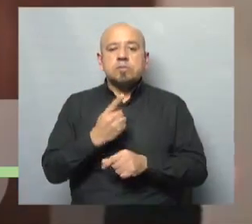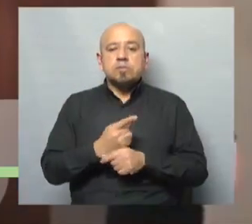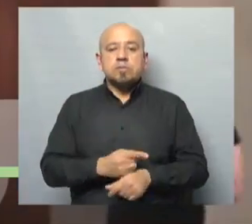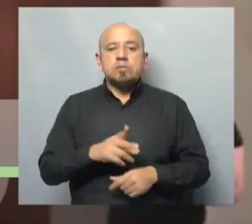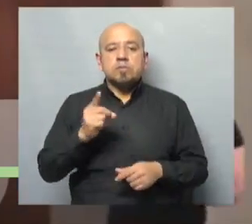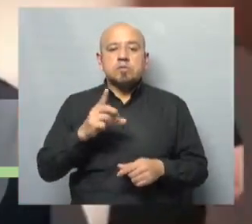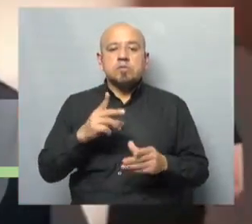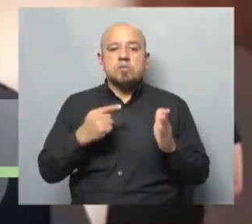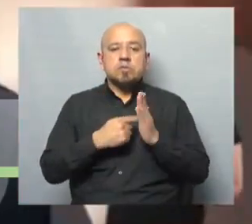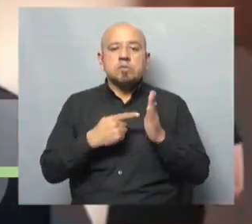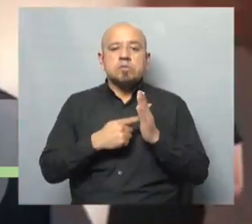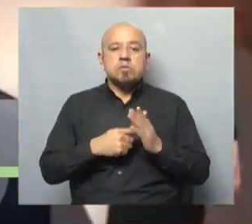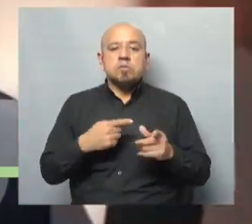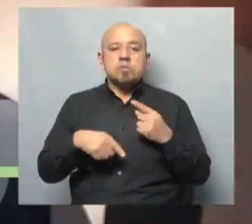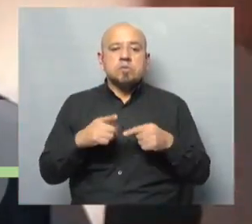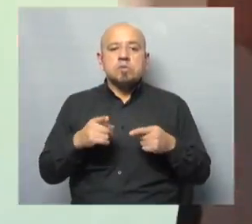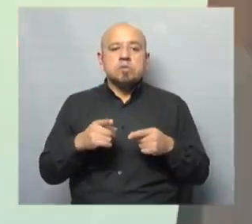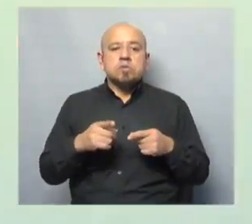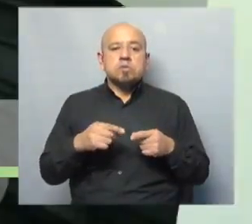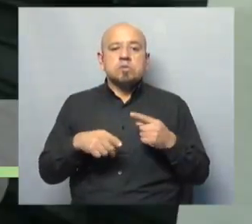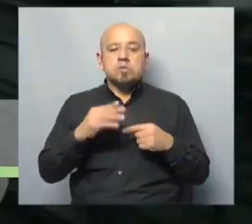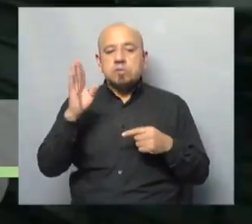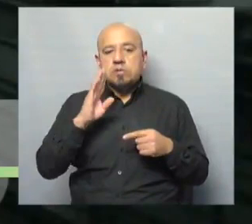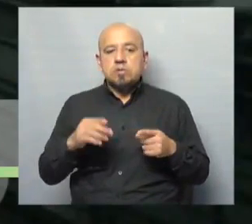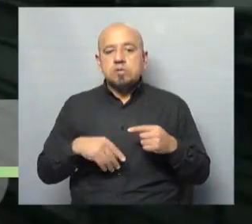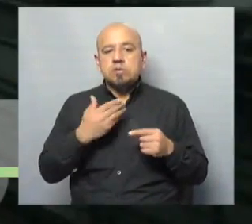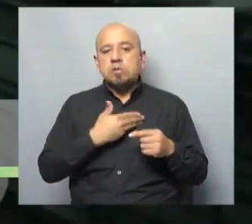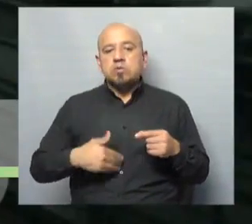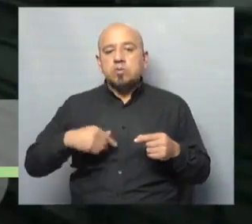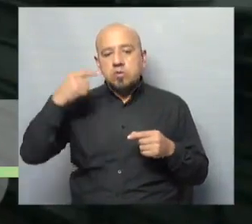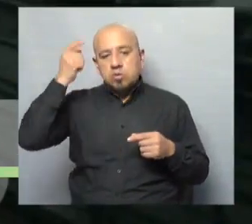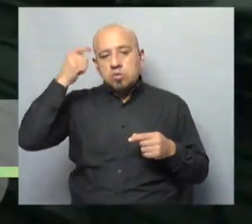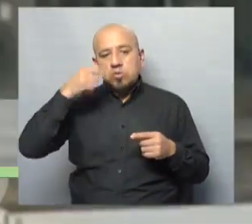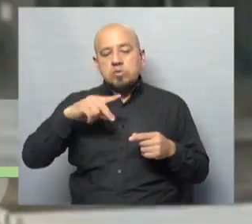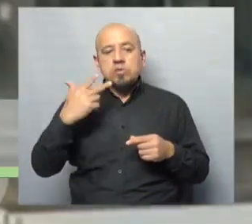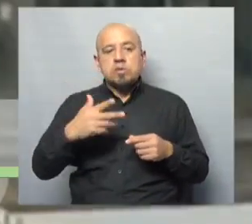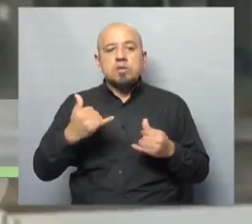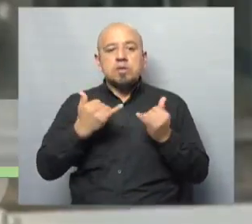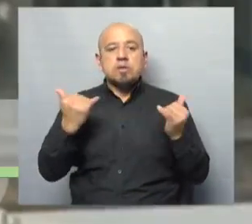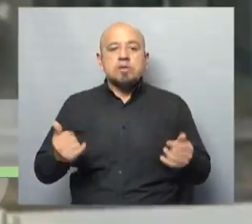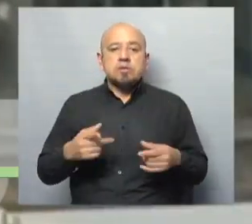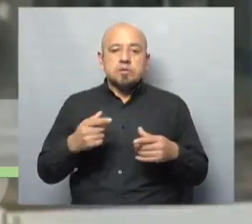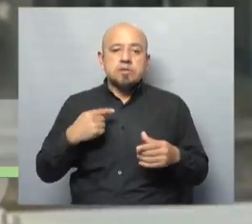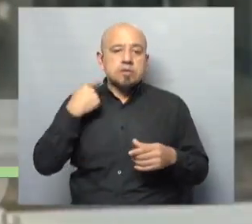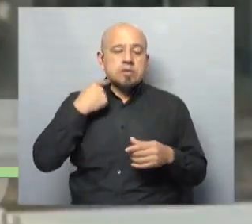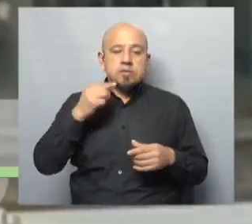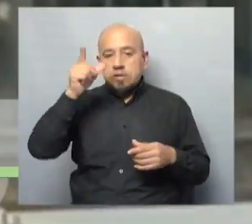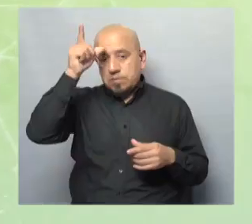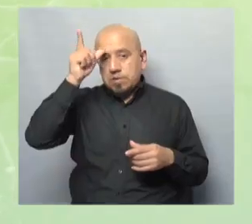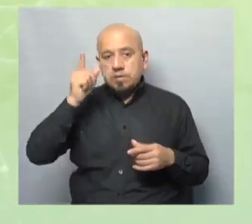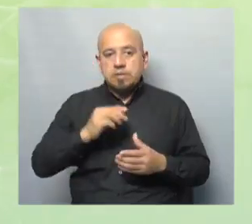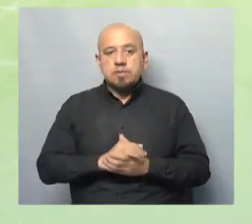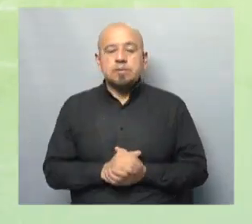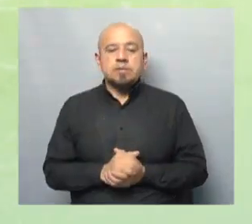12 puntos de bolsonaro en las presidenciales de brasil el gobierno de rusia suspendió por tres días el flujo de gas hacia alemania